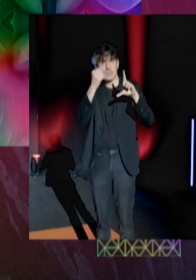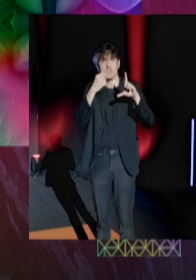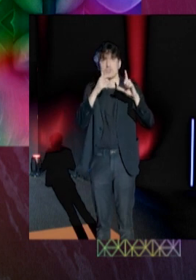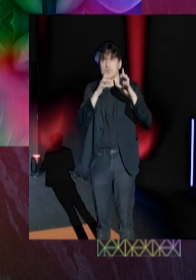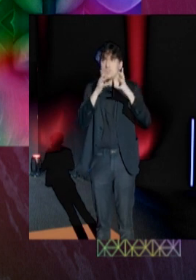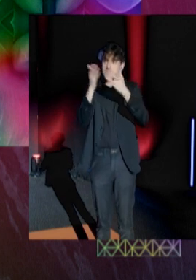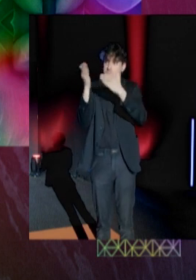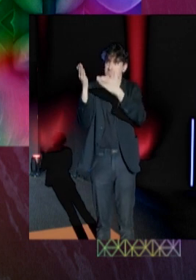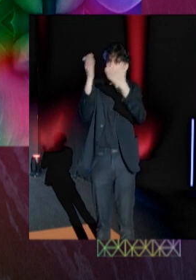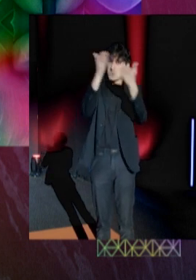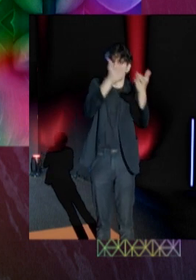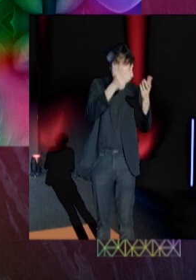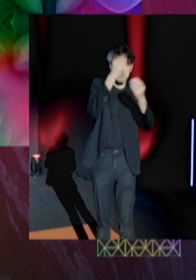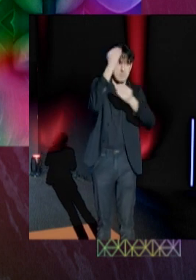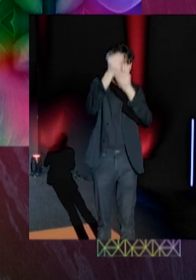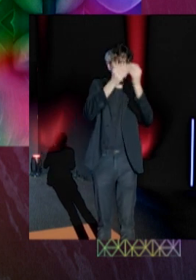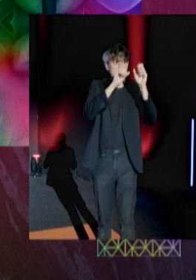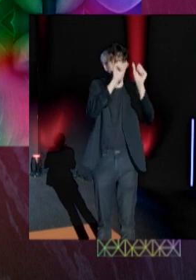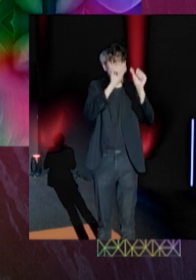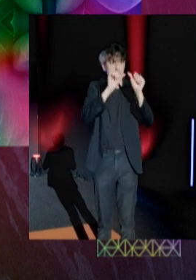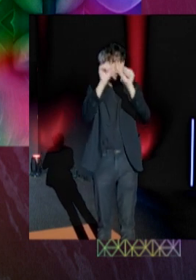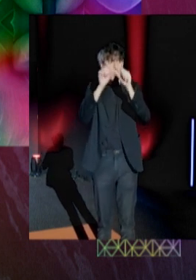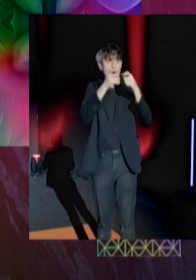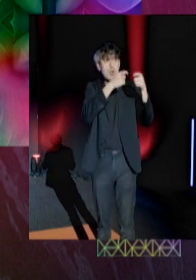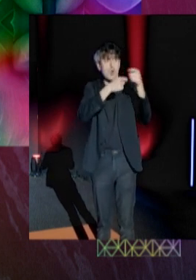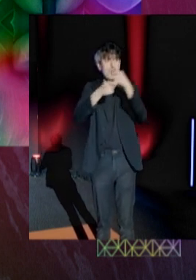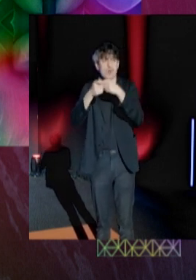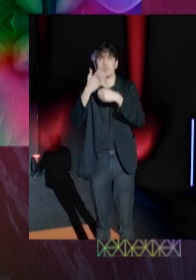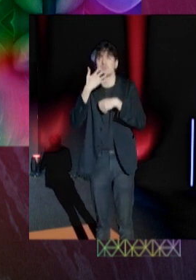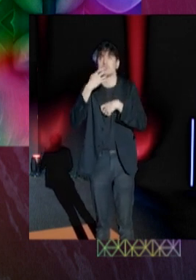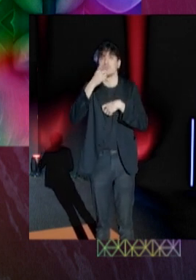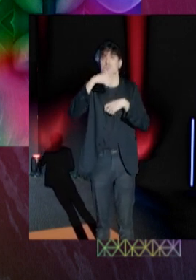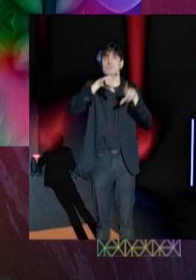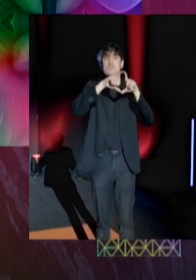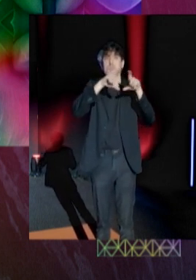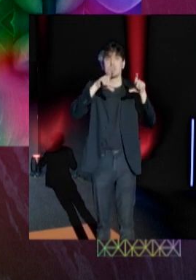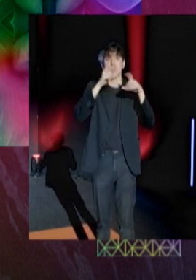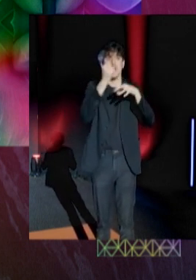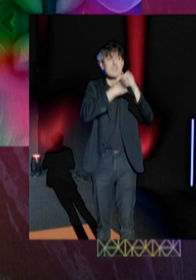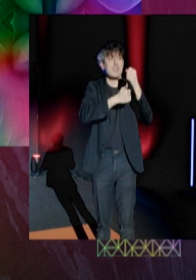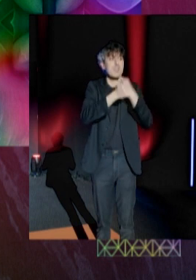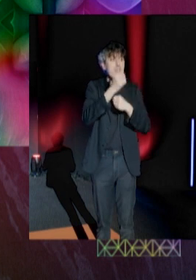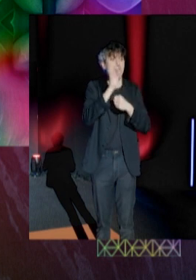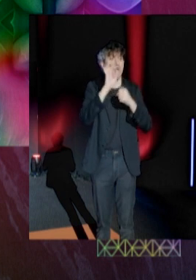penséis modelos de negocio Qué pasaría si como entidad financiera o aseguradora